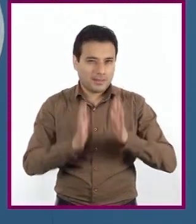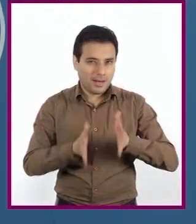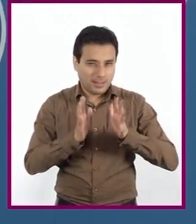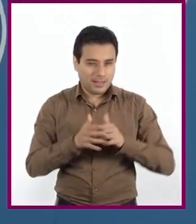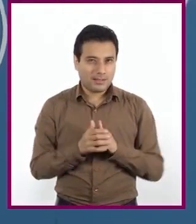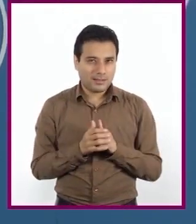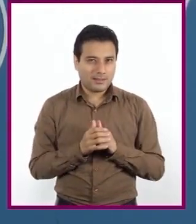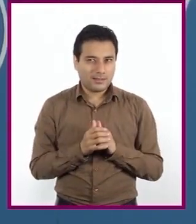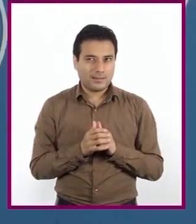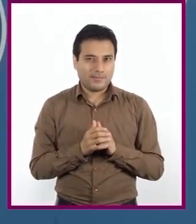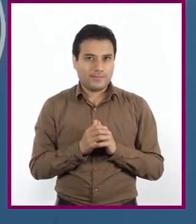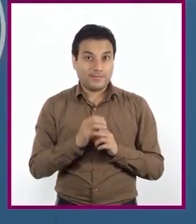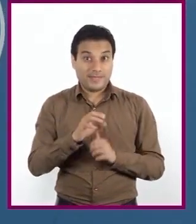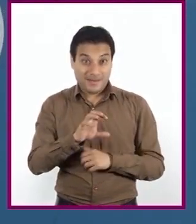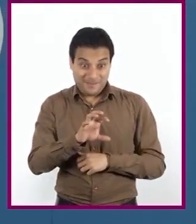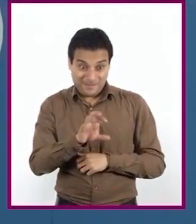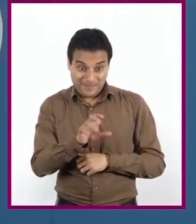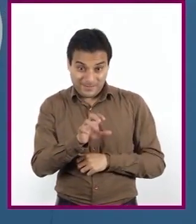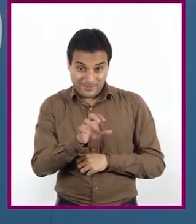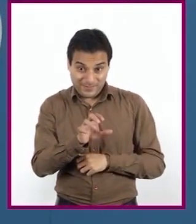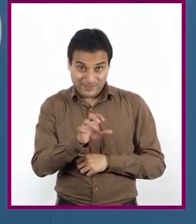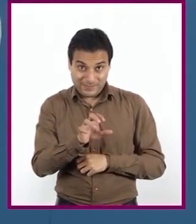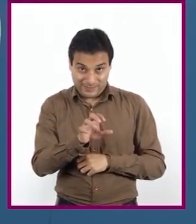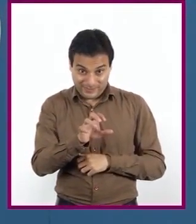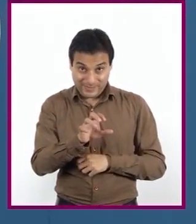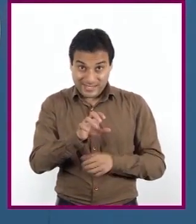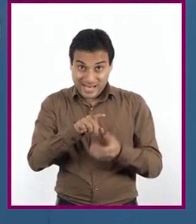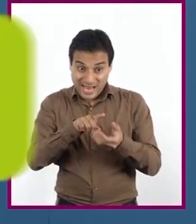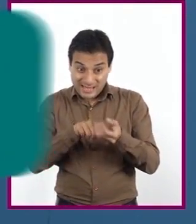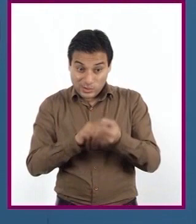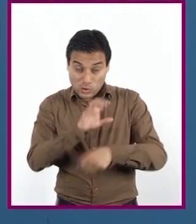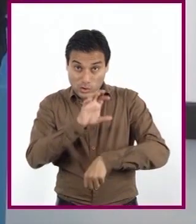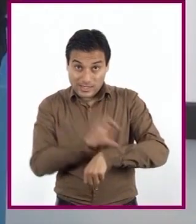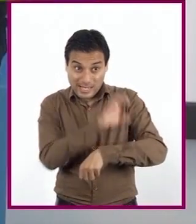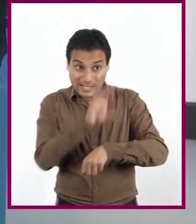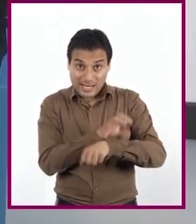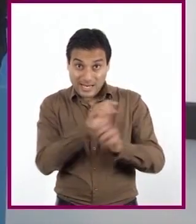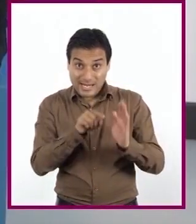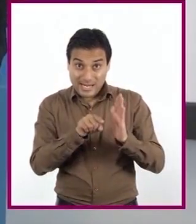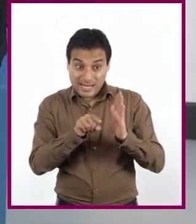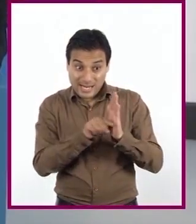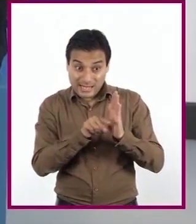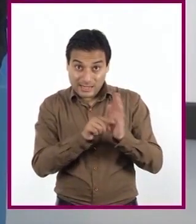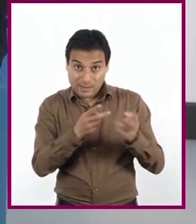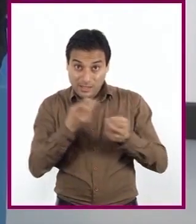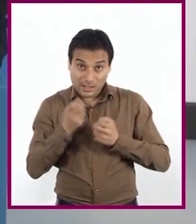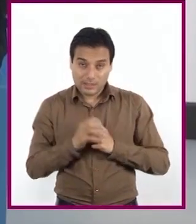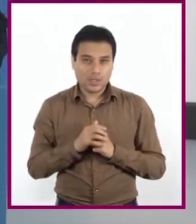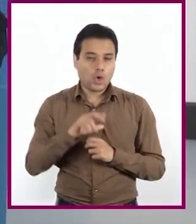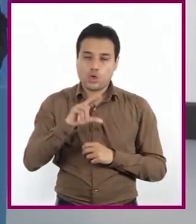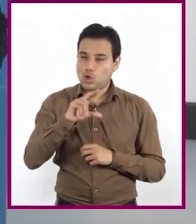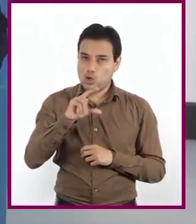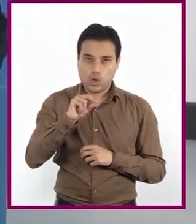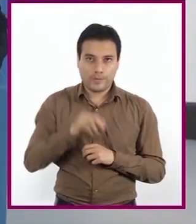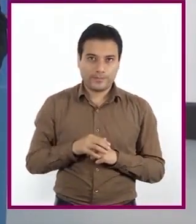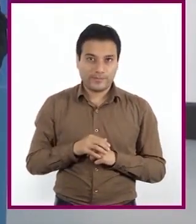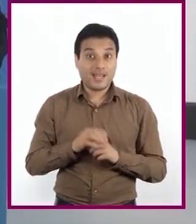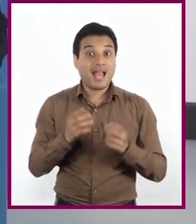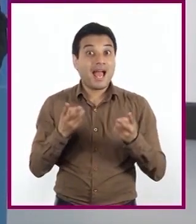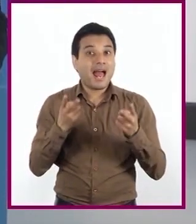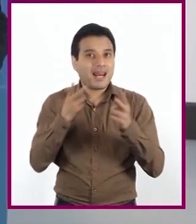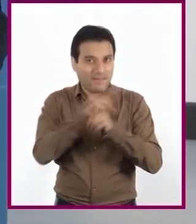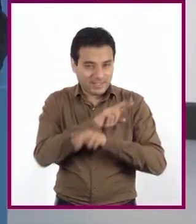la manija de la puerta descargó su carga negativa en mí? No, en realidad fue al